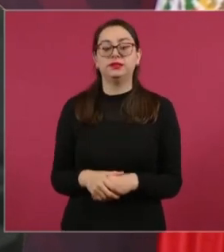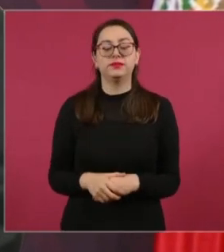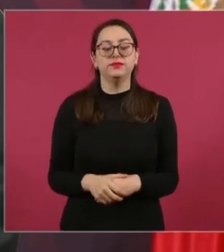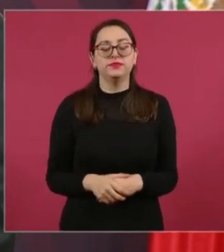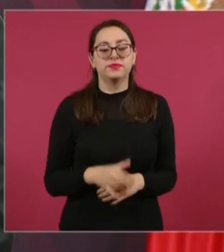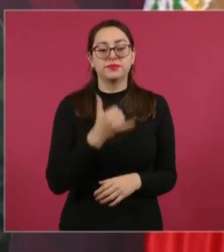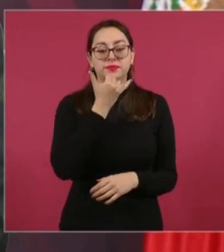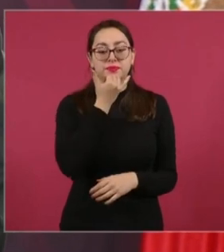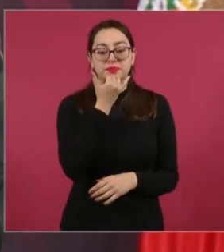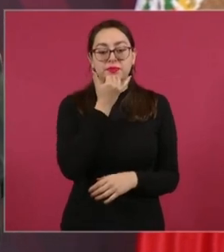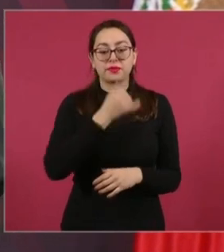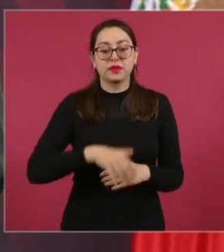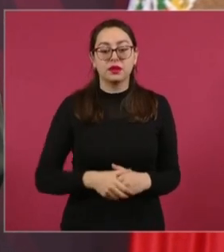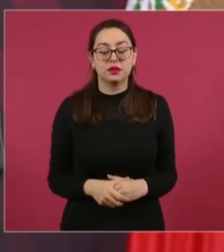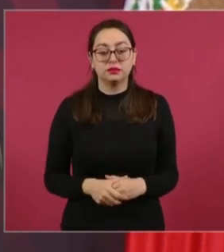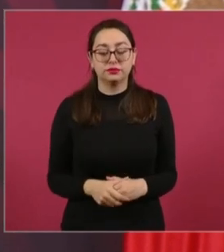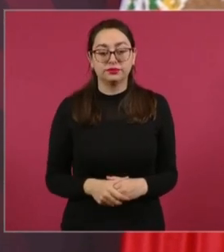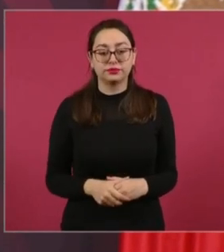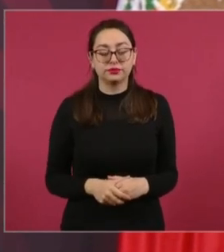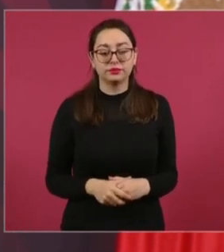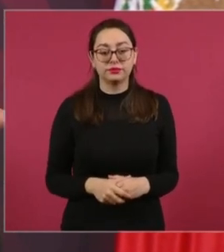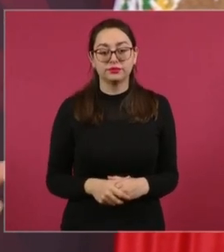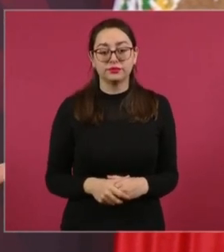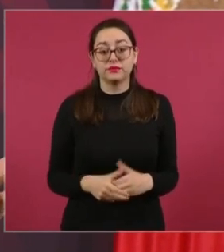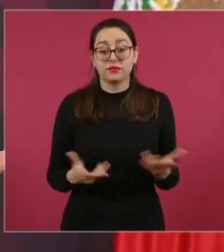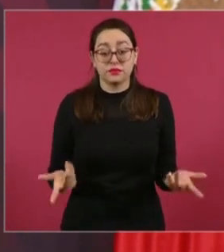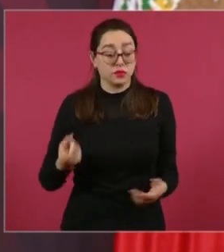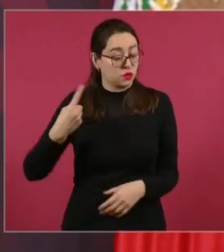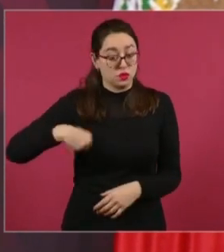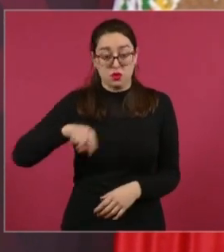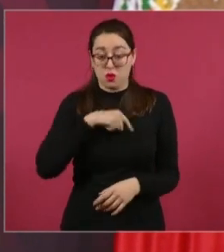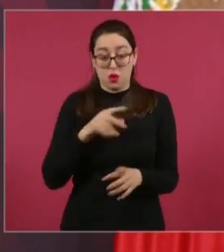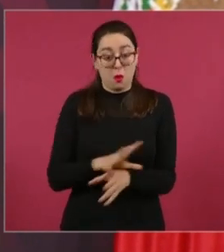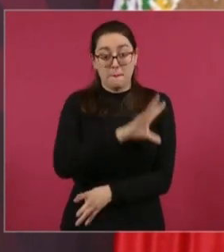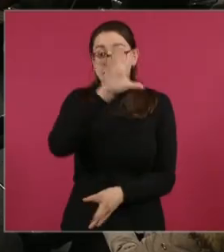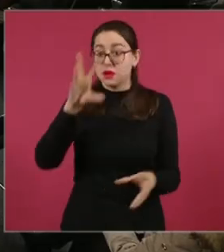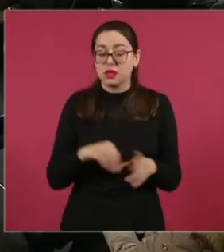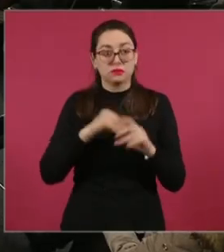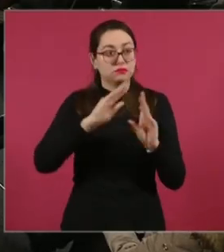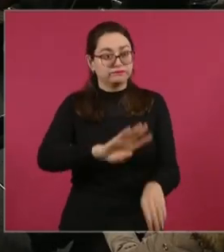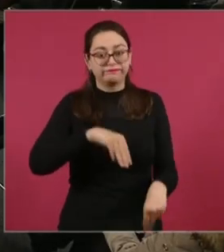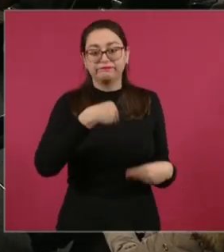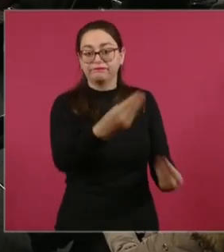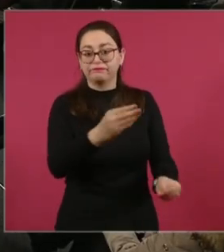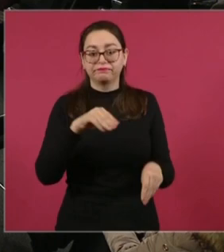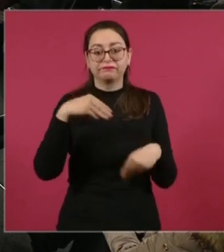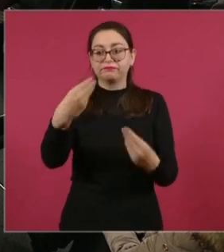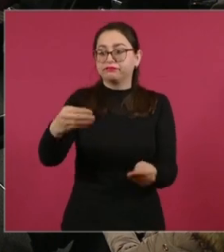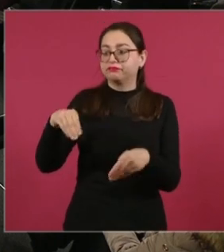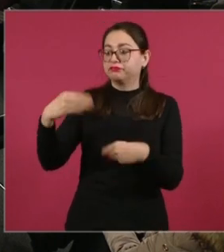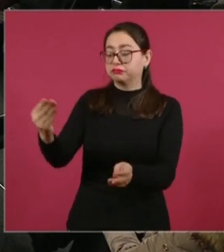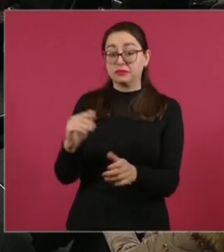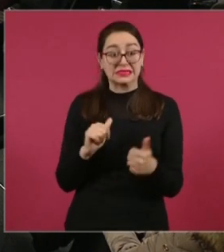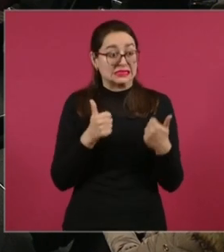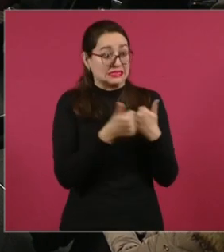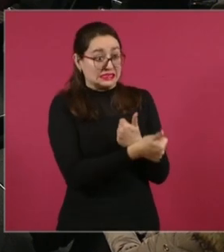Y la instrucción es no quedarnos con nada, no ser tapadera.